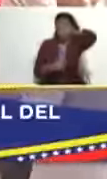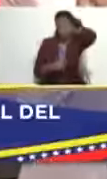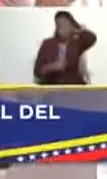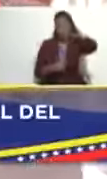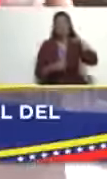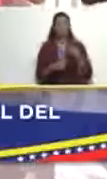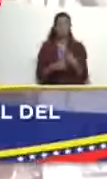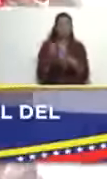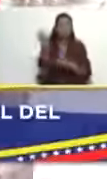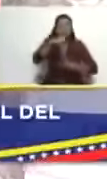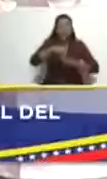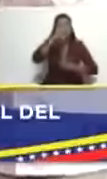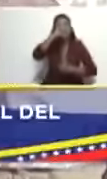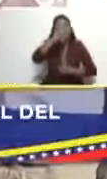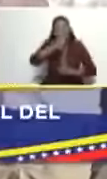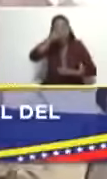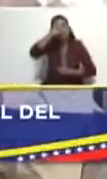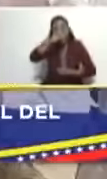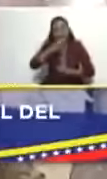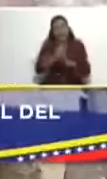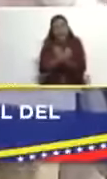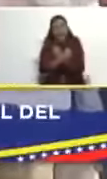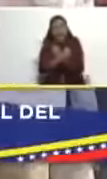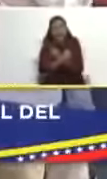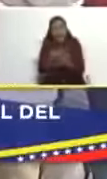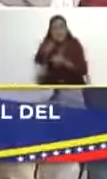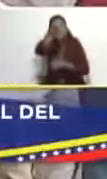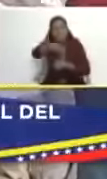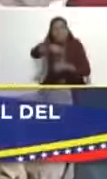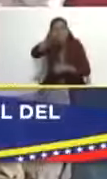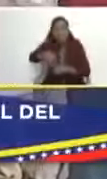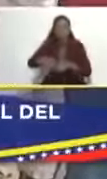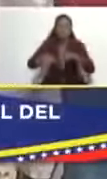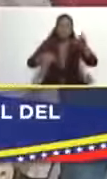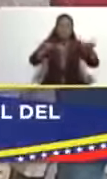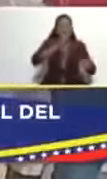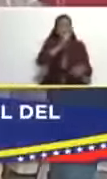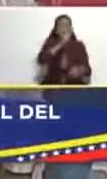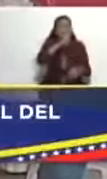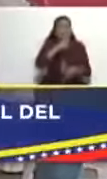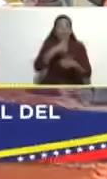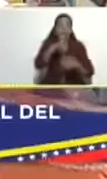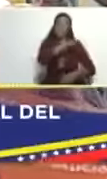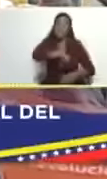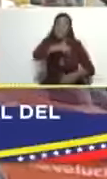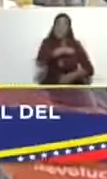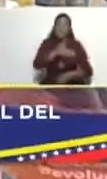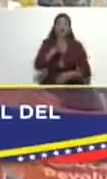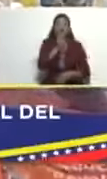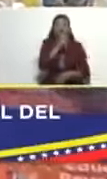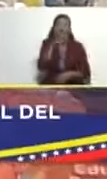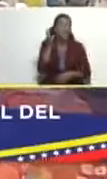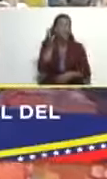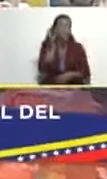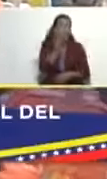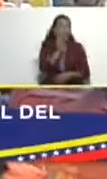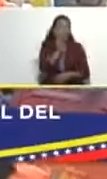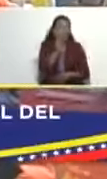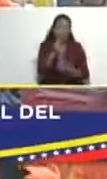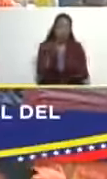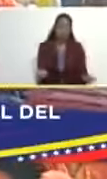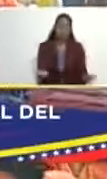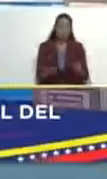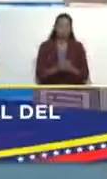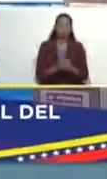Mientras más años, más amor, más amor. La gran misión, abuelos y abuelas de la